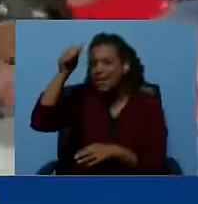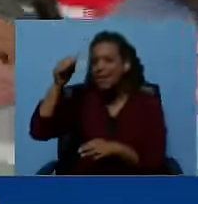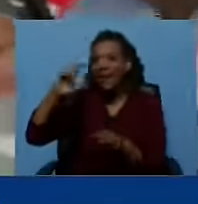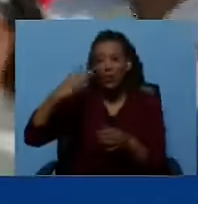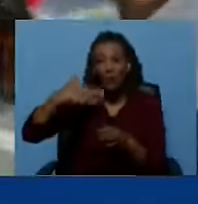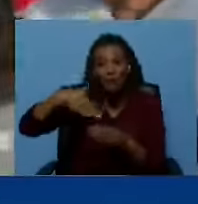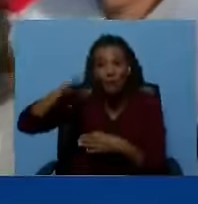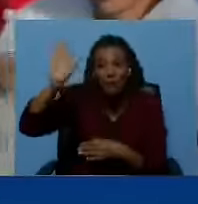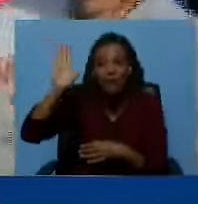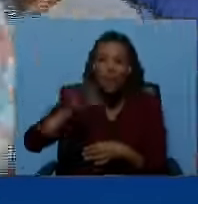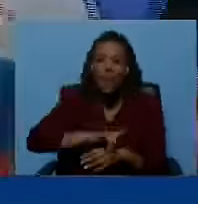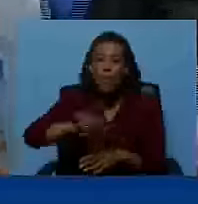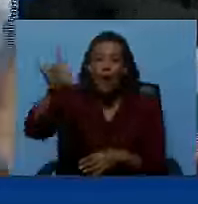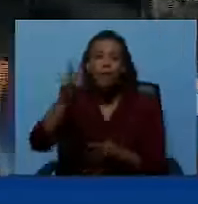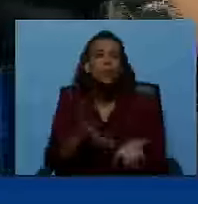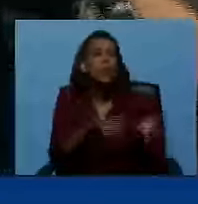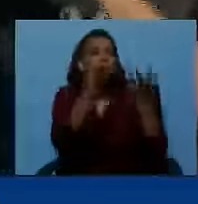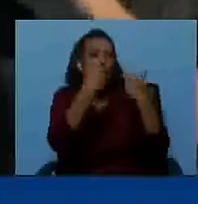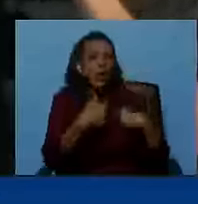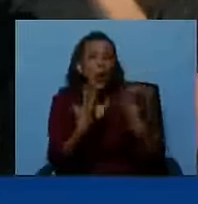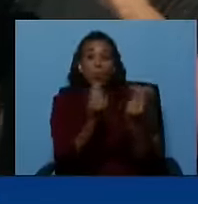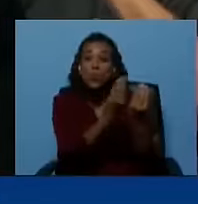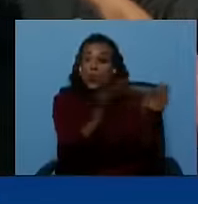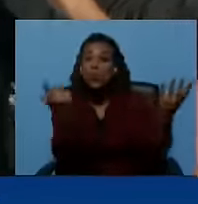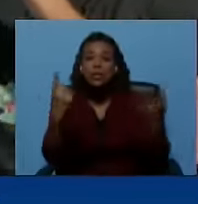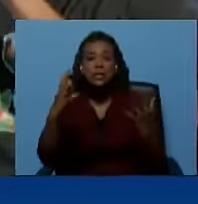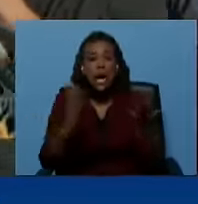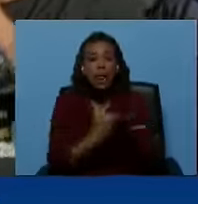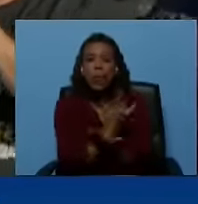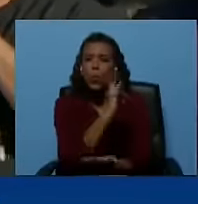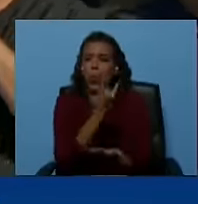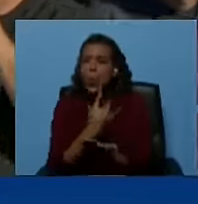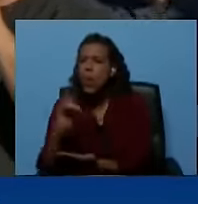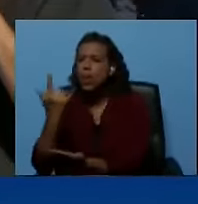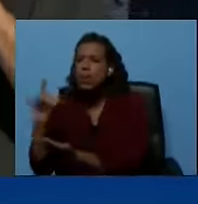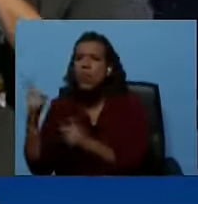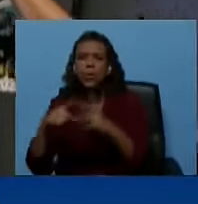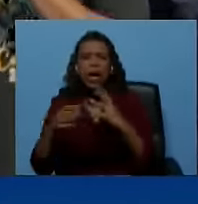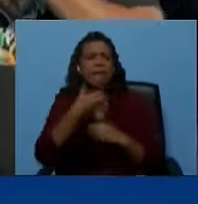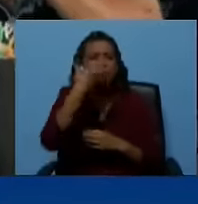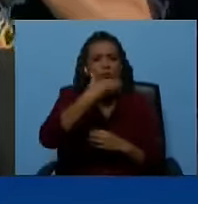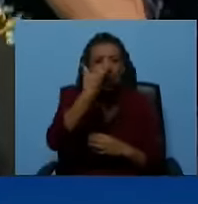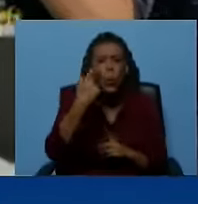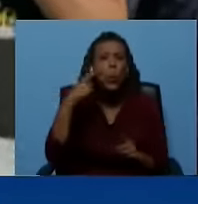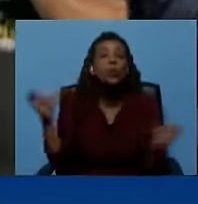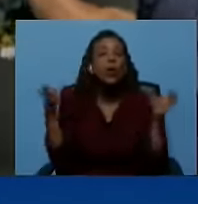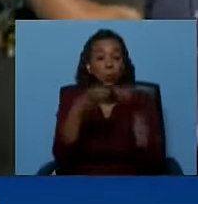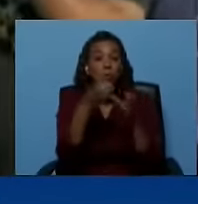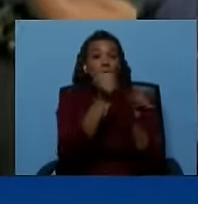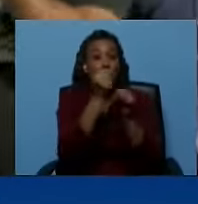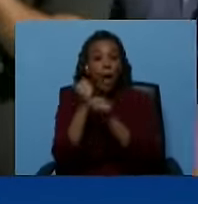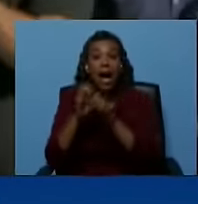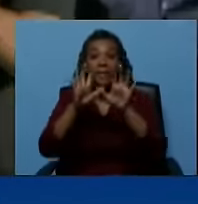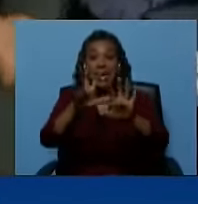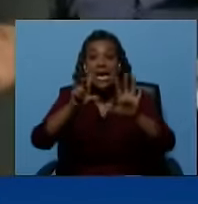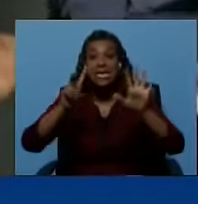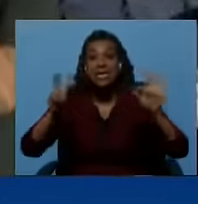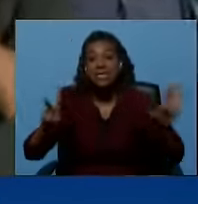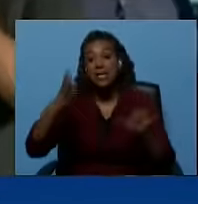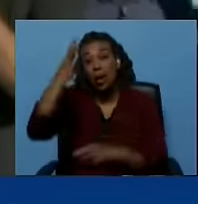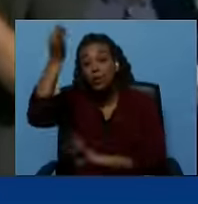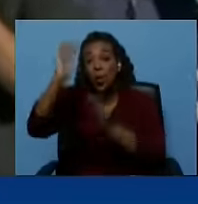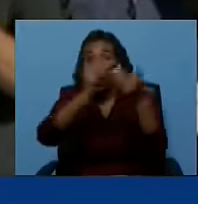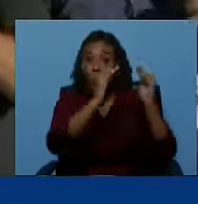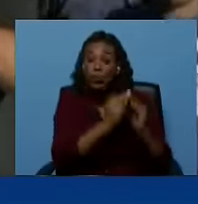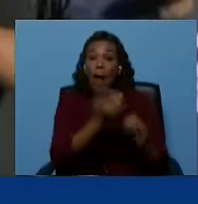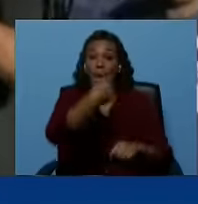a Entonces sí hay mucha diversidad de cultivos eh los compañeros están bien organizados tienen 17 consejos comunales son